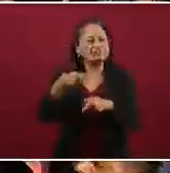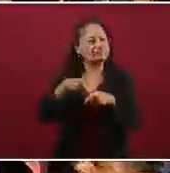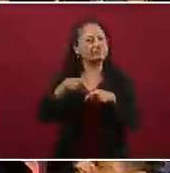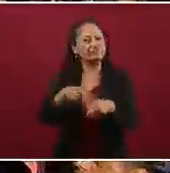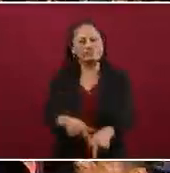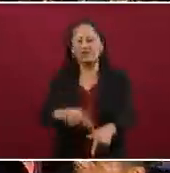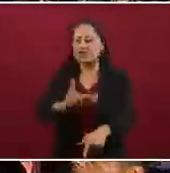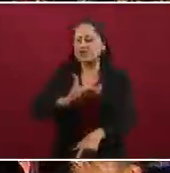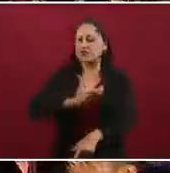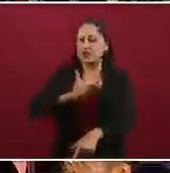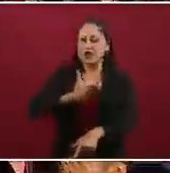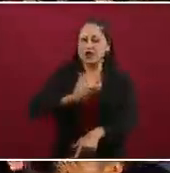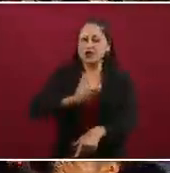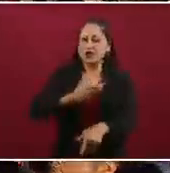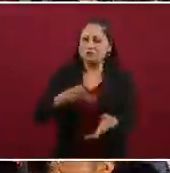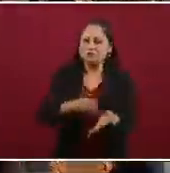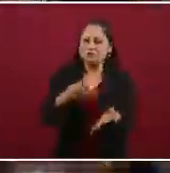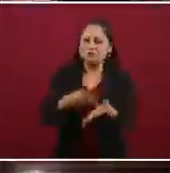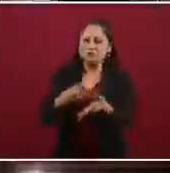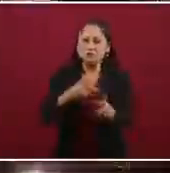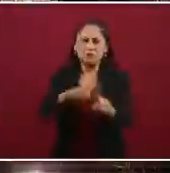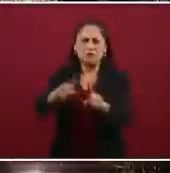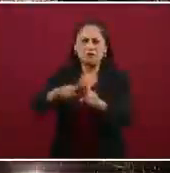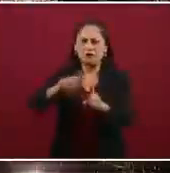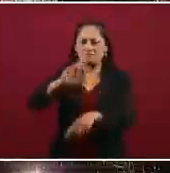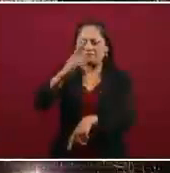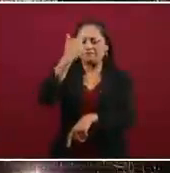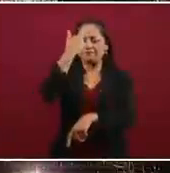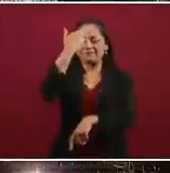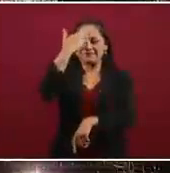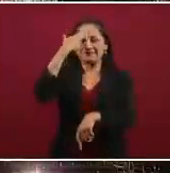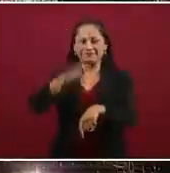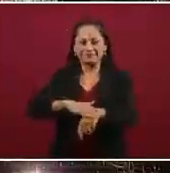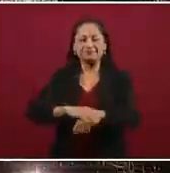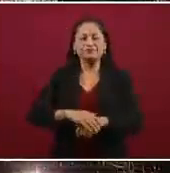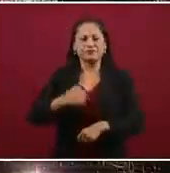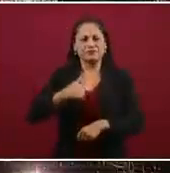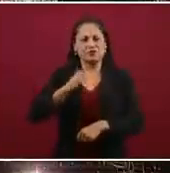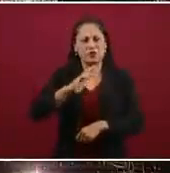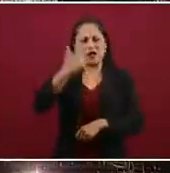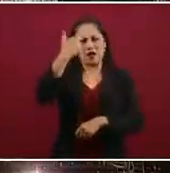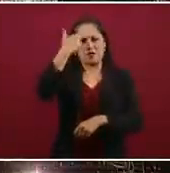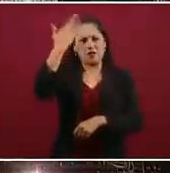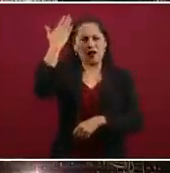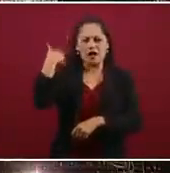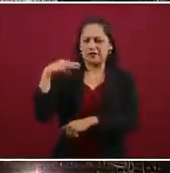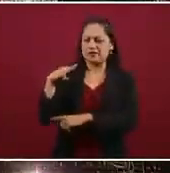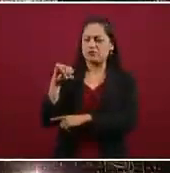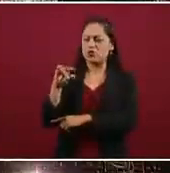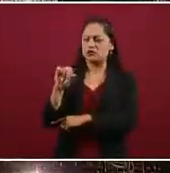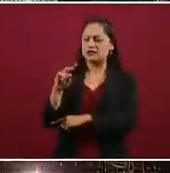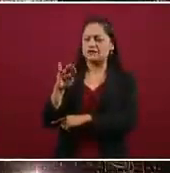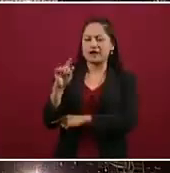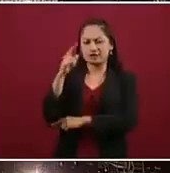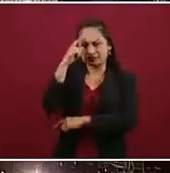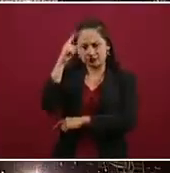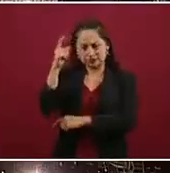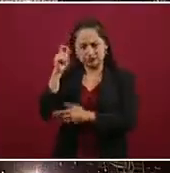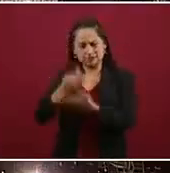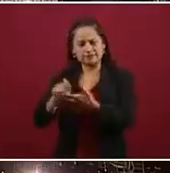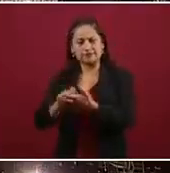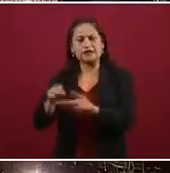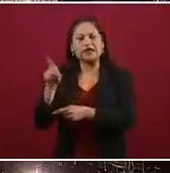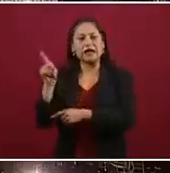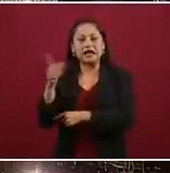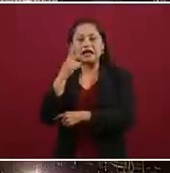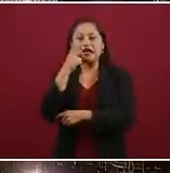de cada día y realmente es una maravilla estar aquí. Yo recuerdo que Carlos Monsiváis dijo que cualquiera que pase por aquí,